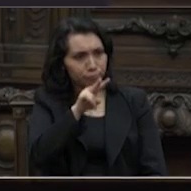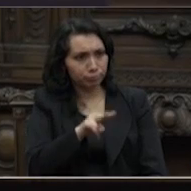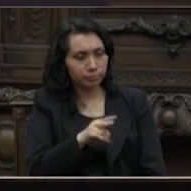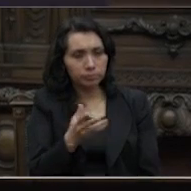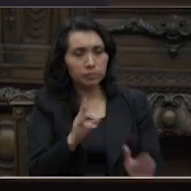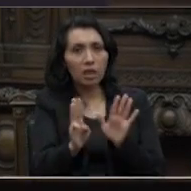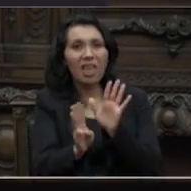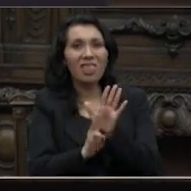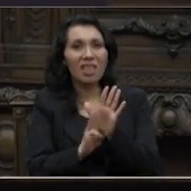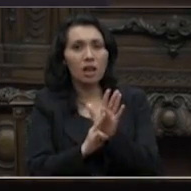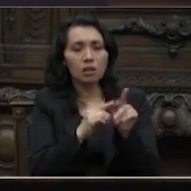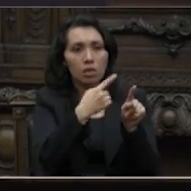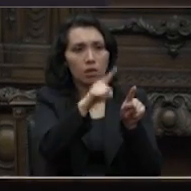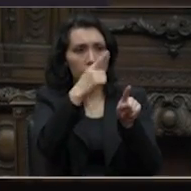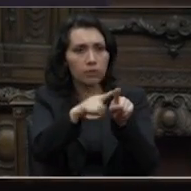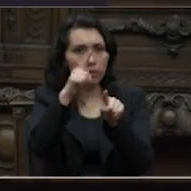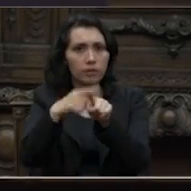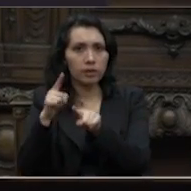de identidades múltiples.